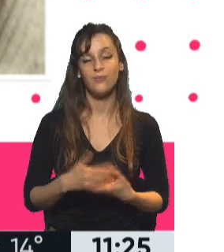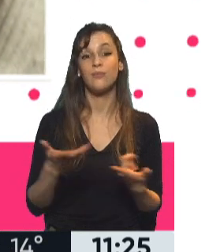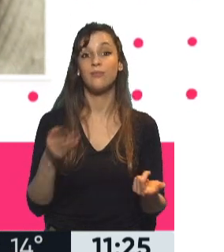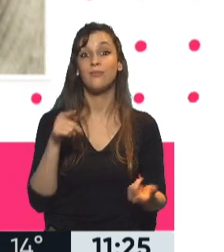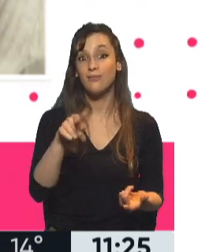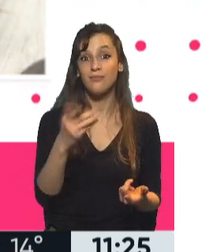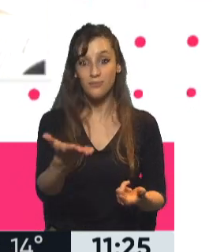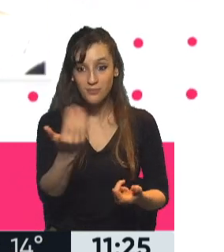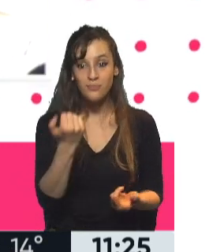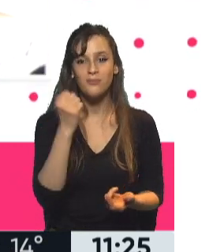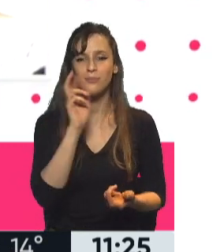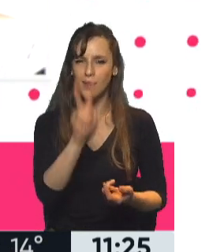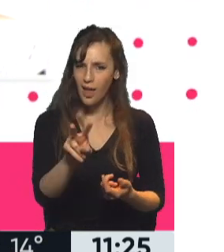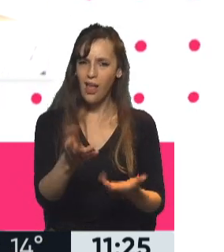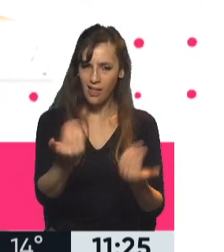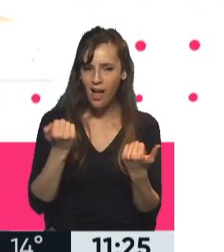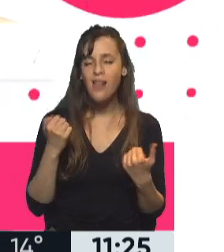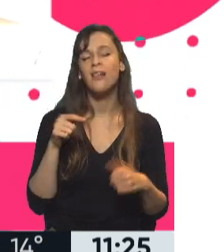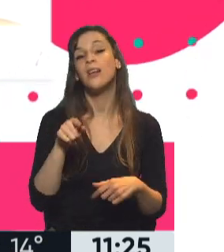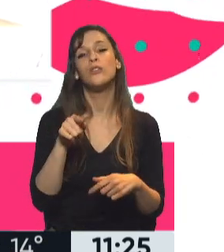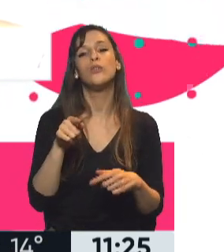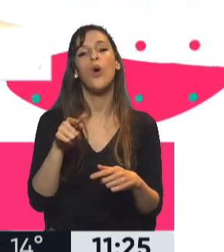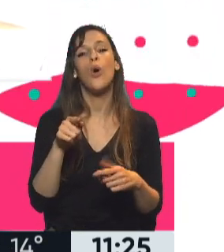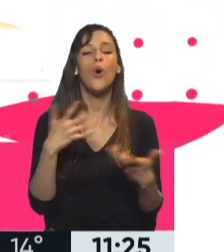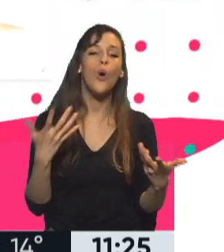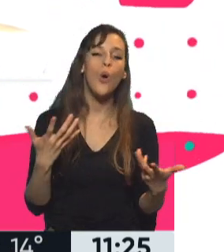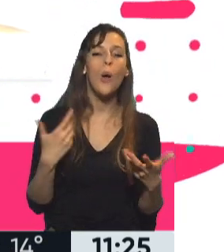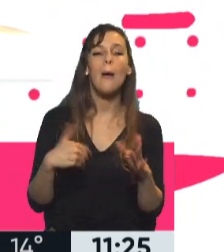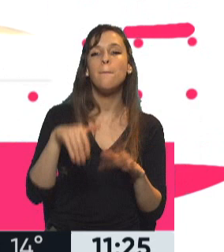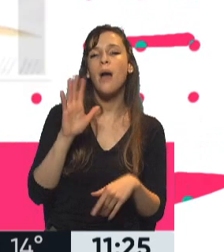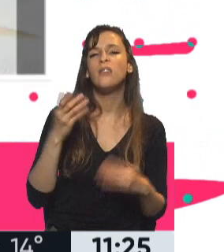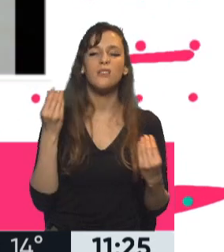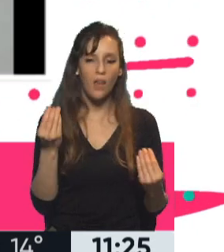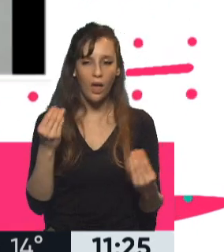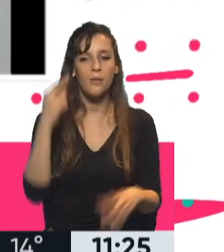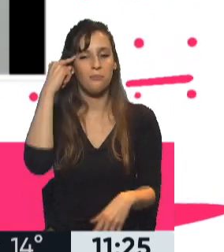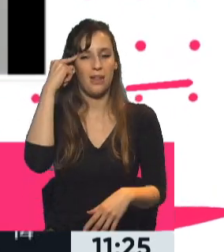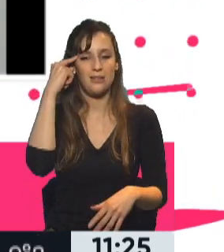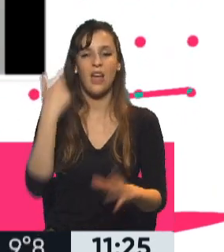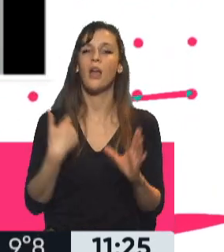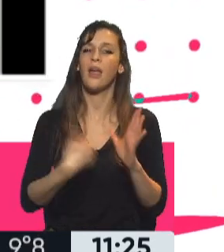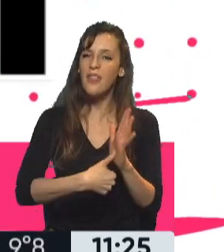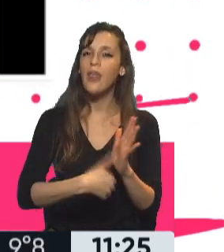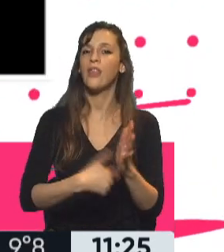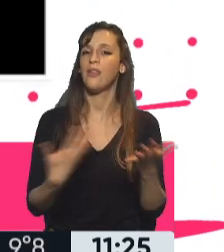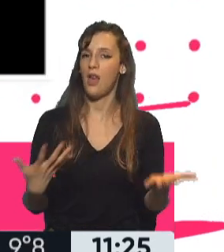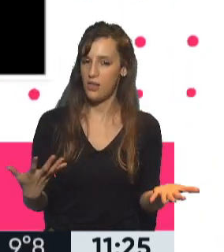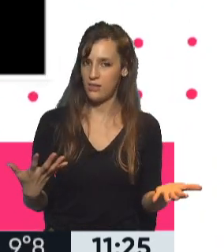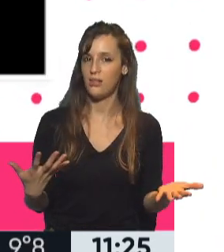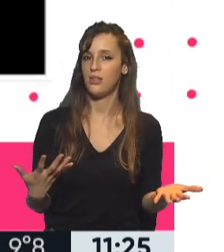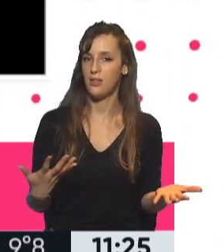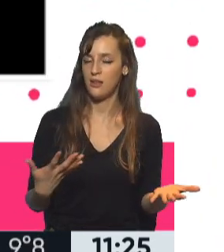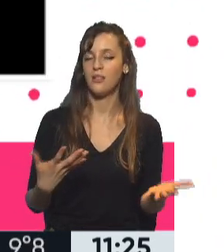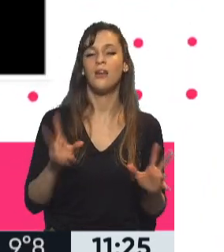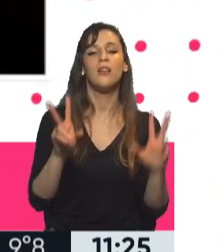a participar porque esto es una idea de pensar en nuestra identidad. Es decir, de ir más allá del tema que